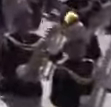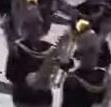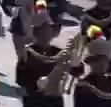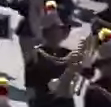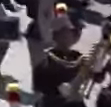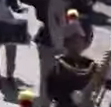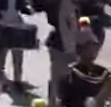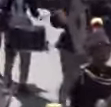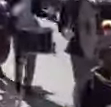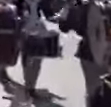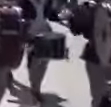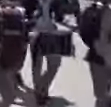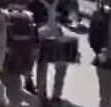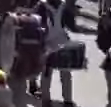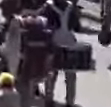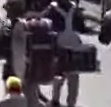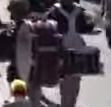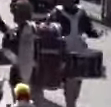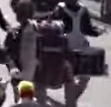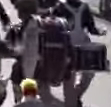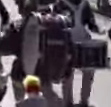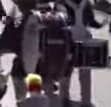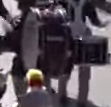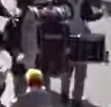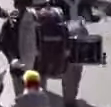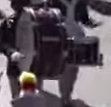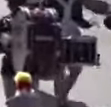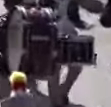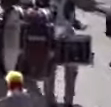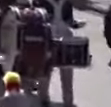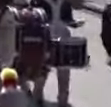Para el Gómez Carrillo.